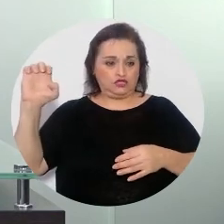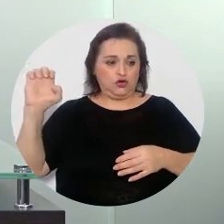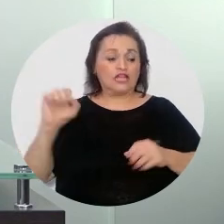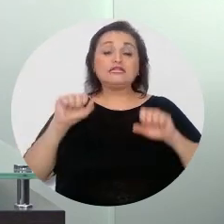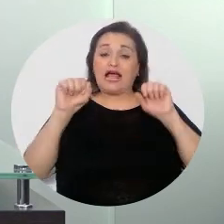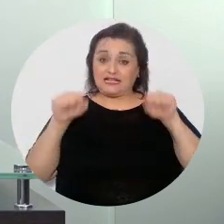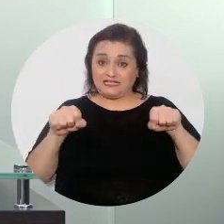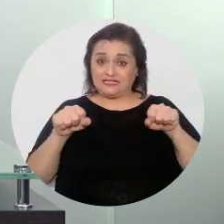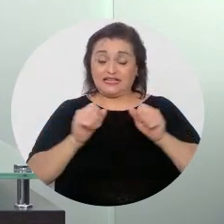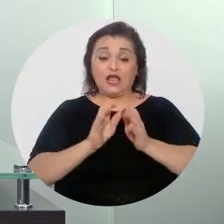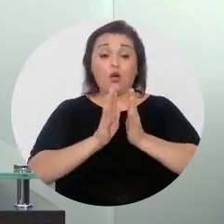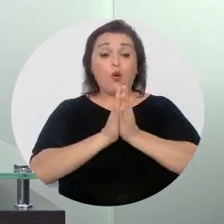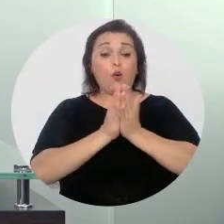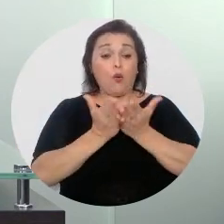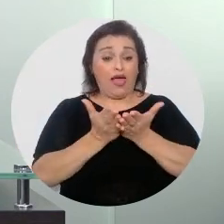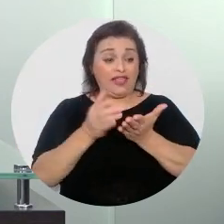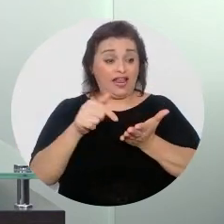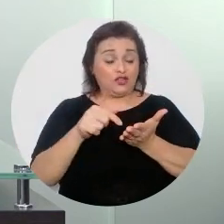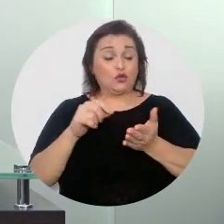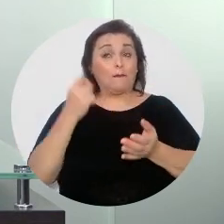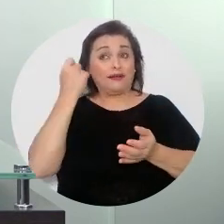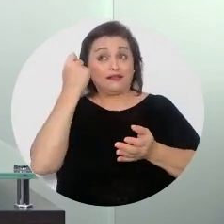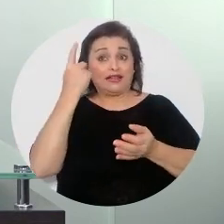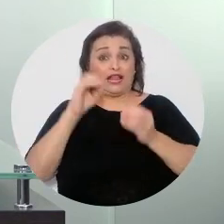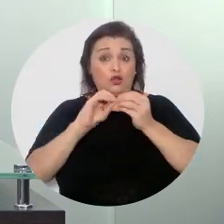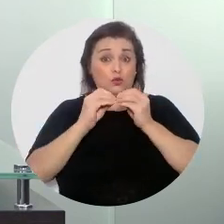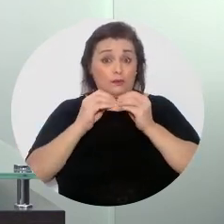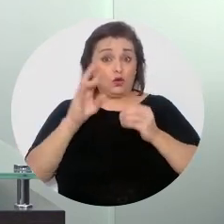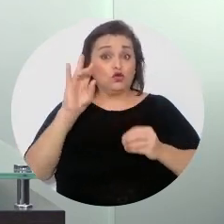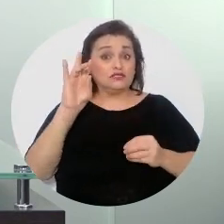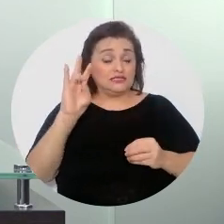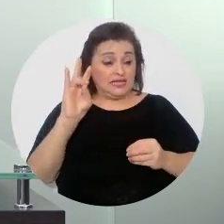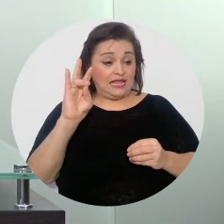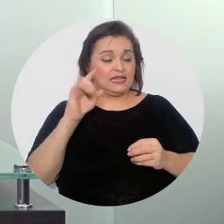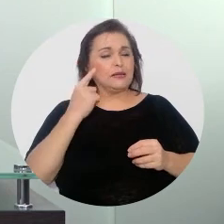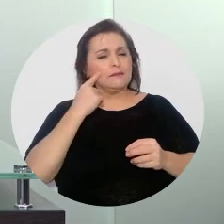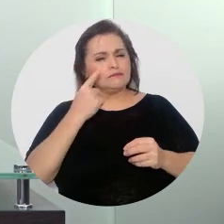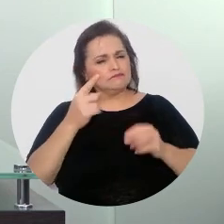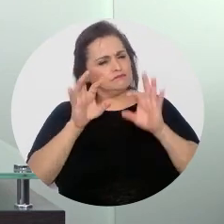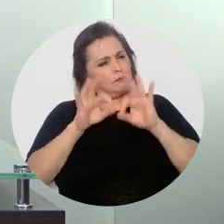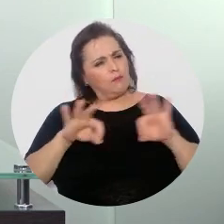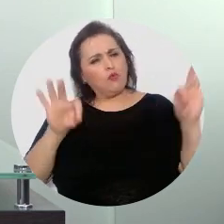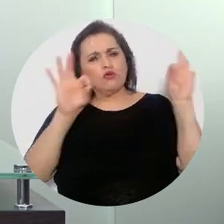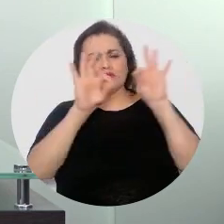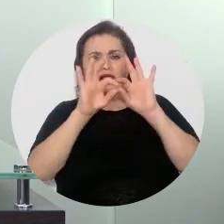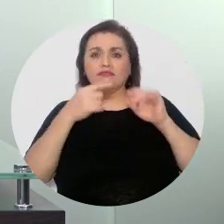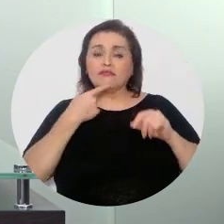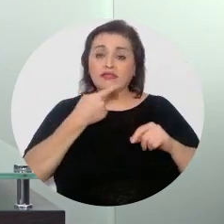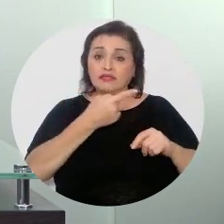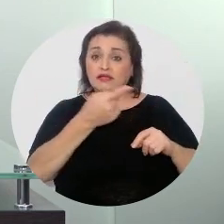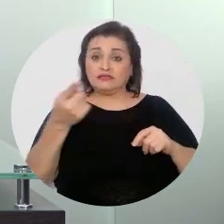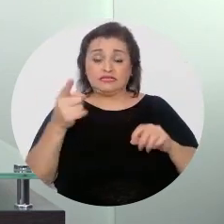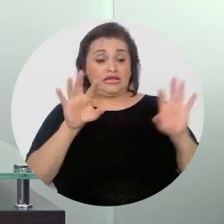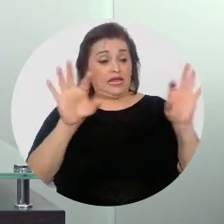así como dentro del cuaderno de la serie para entender número 7, me parece